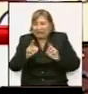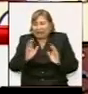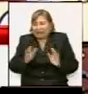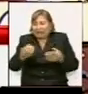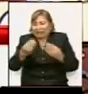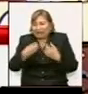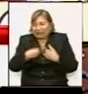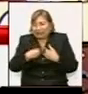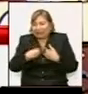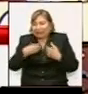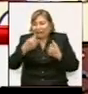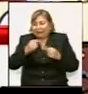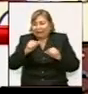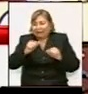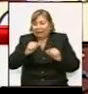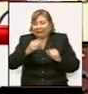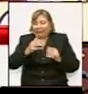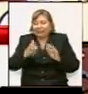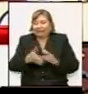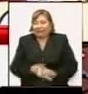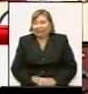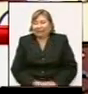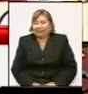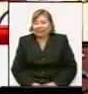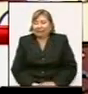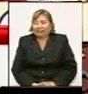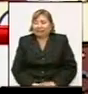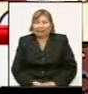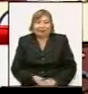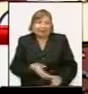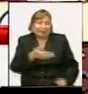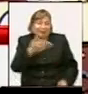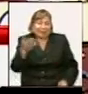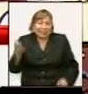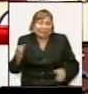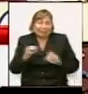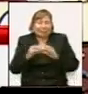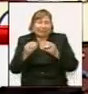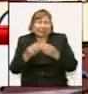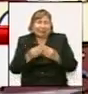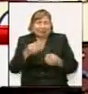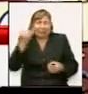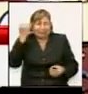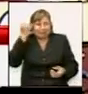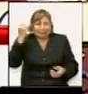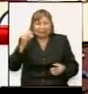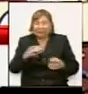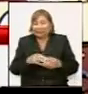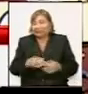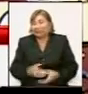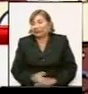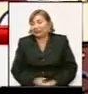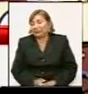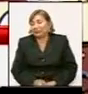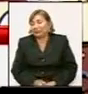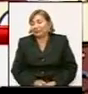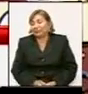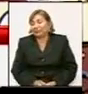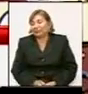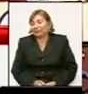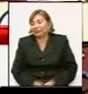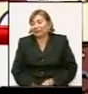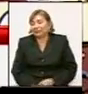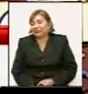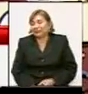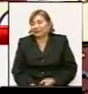a las preguntas que me hacían, tratando de interpretar un poco las ideas de la comisión y de las bancadas que forman la comisión. Así que eso nada más